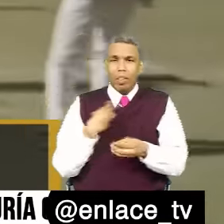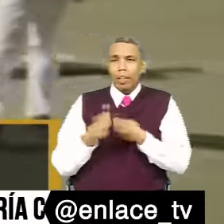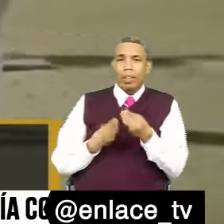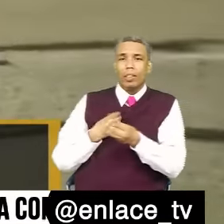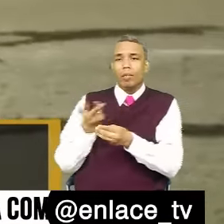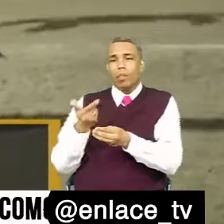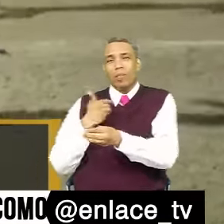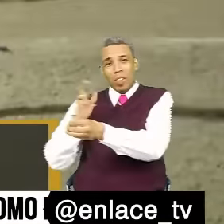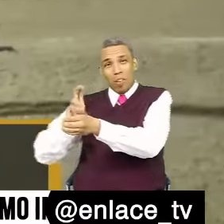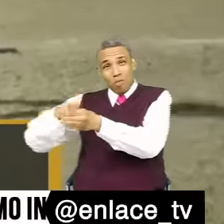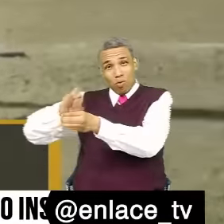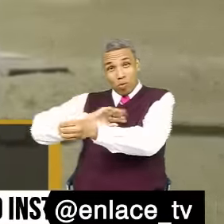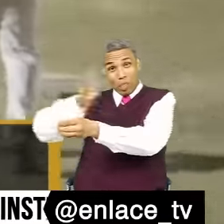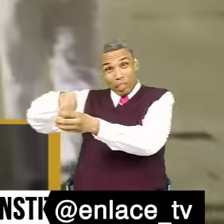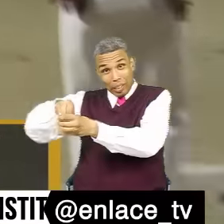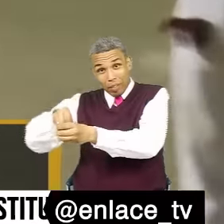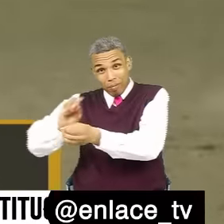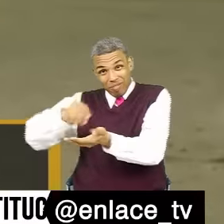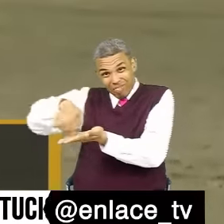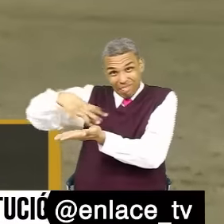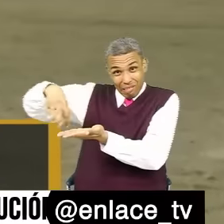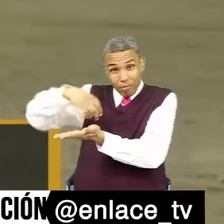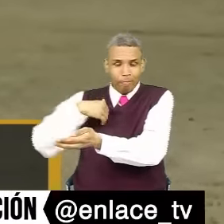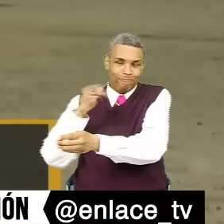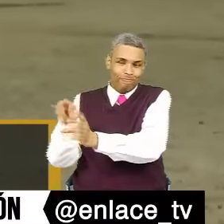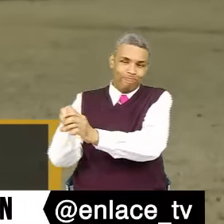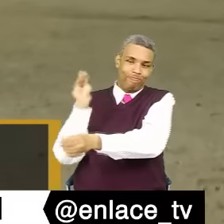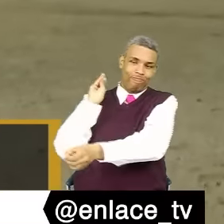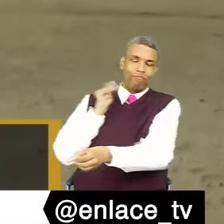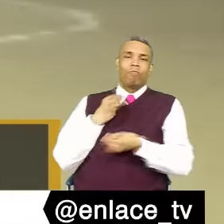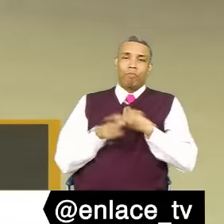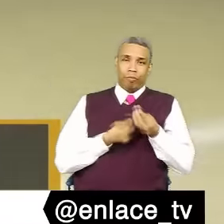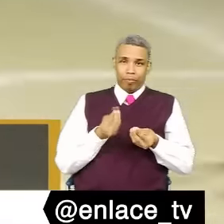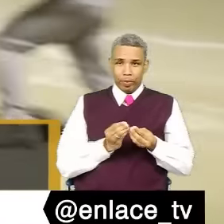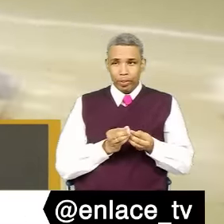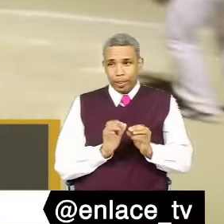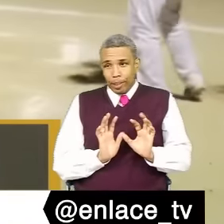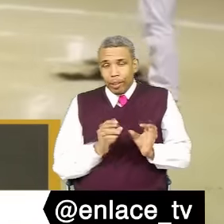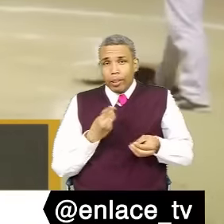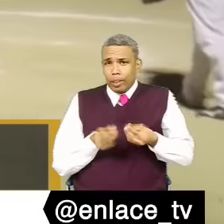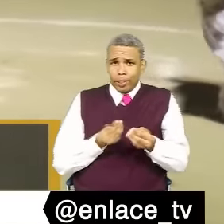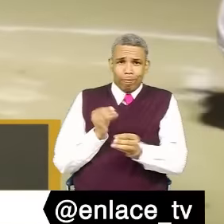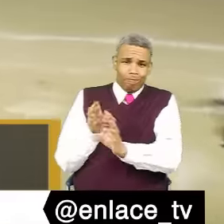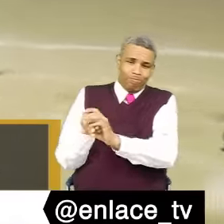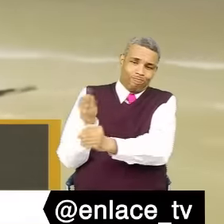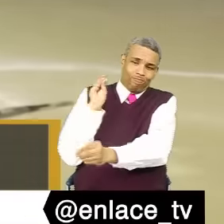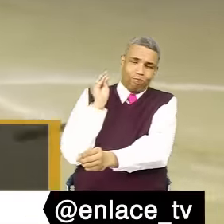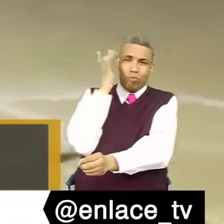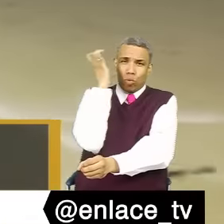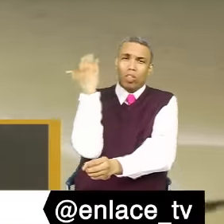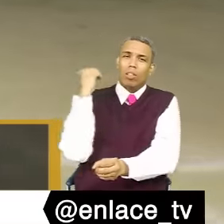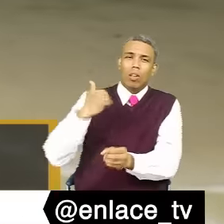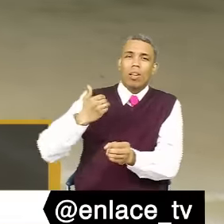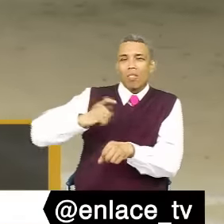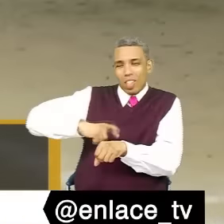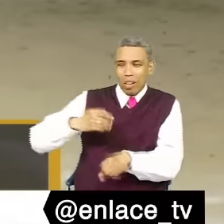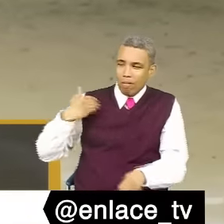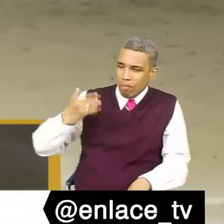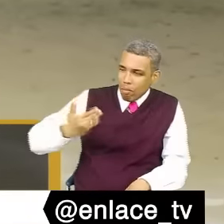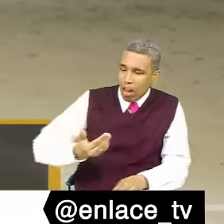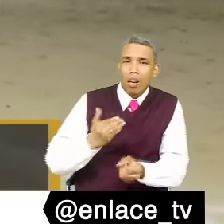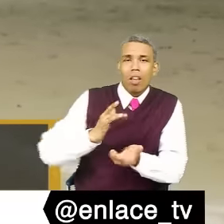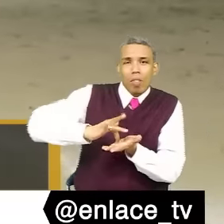Liga Santandereana de Béisbol en el grupo, ratifica que se hace necesaria la pérdida de su afiliación por el vencimiento del reconocimiento